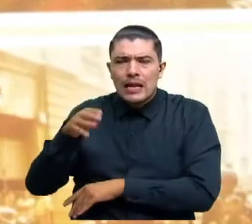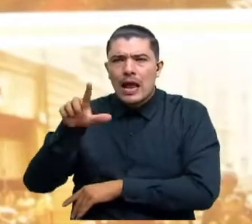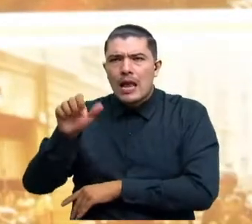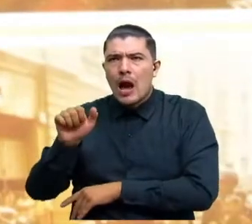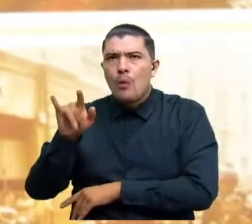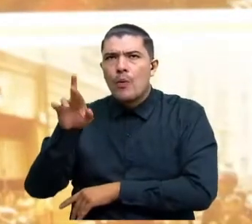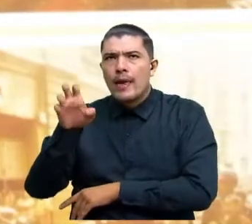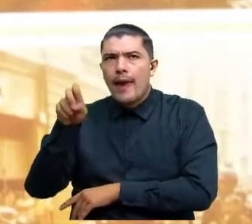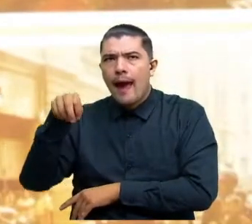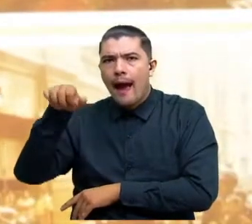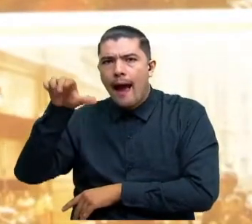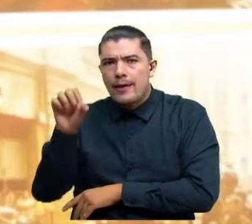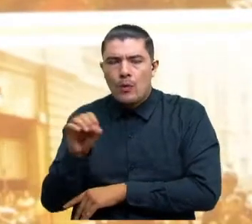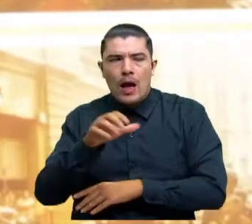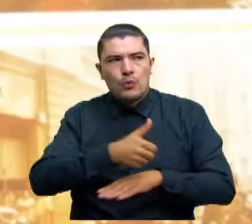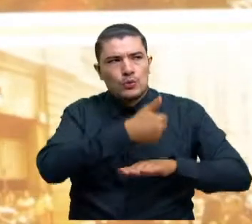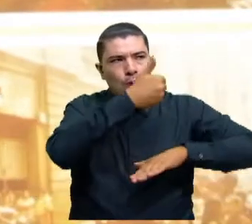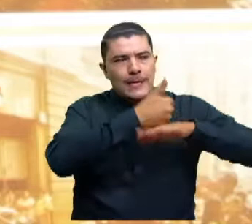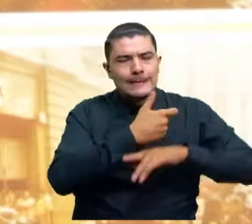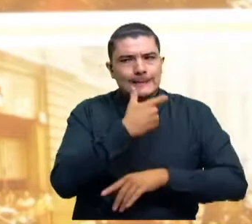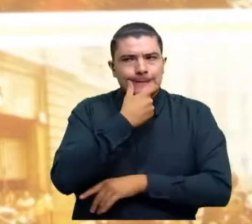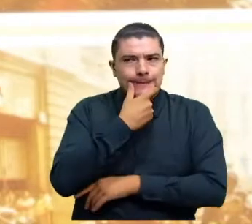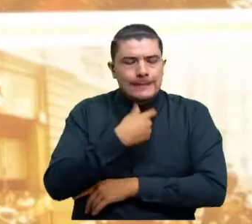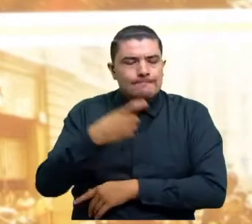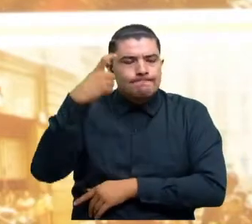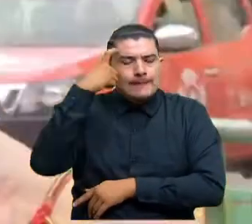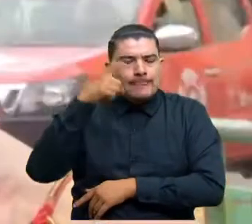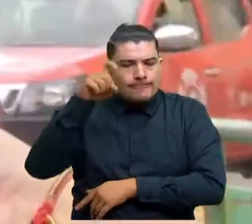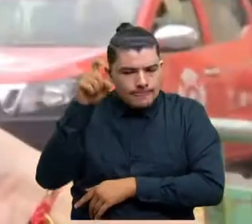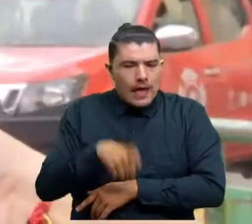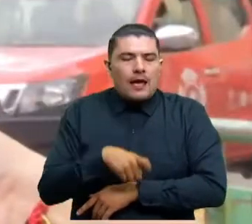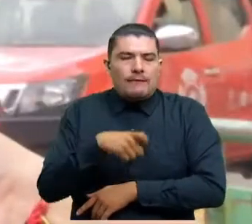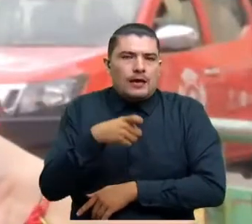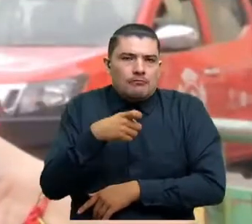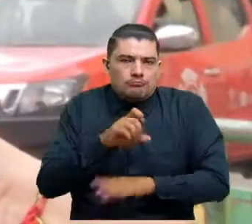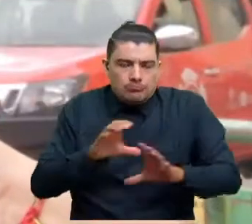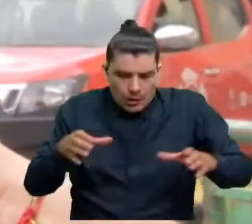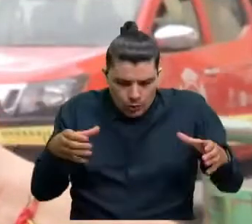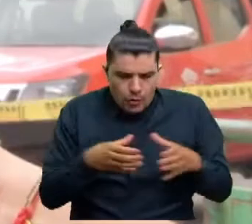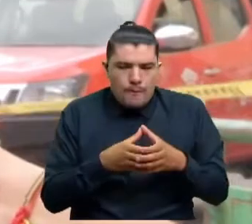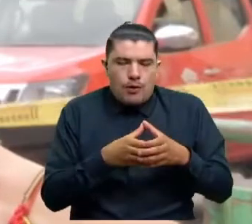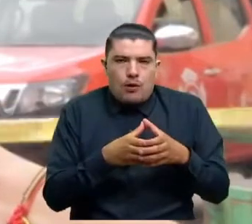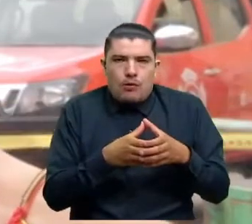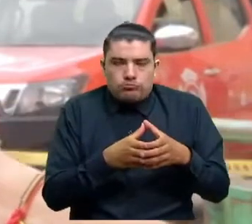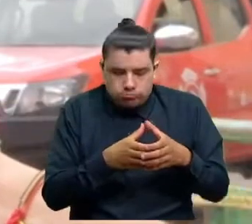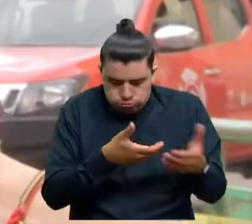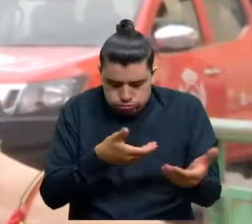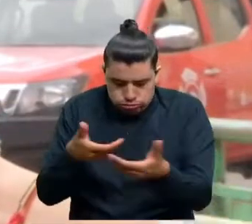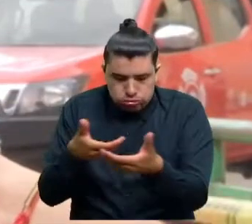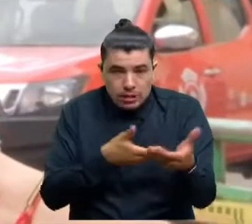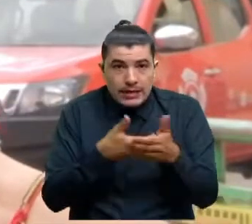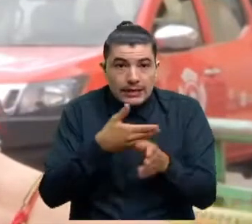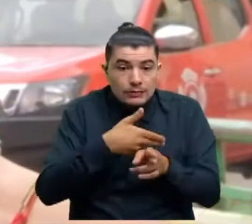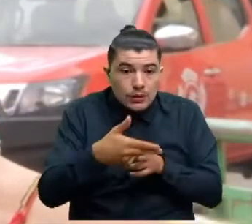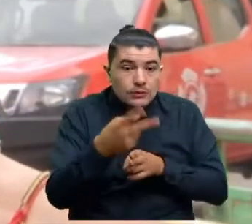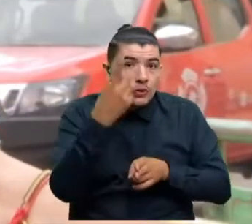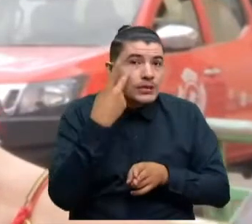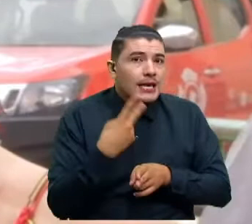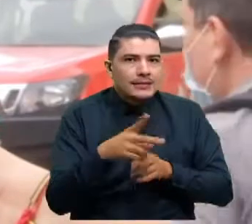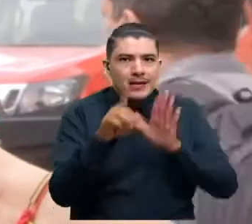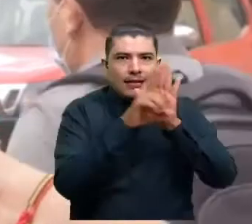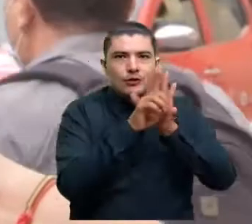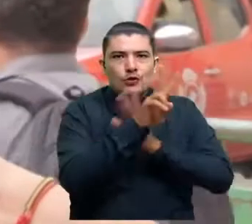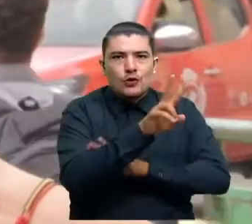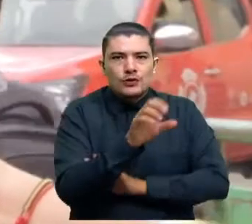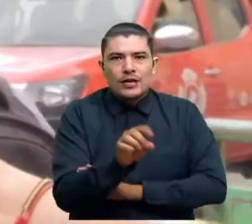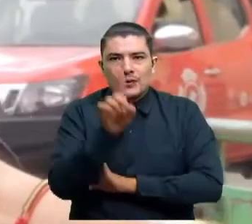dicen necesariamente tenemos que consolidar un cuerpo de bomberos. Dos días después se emite el decreto 106 y se le asigna